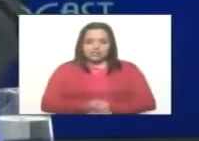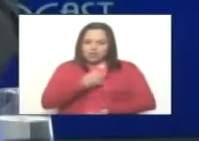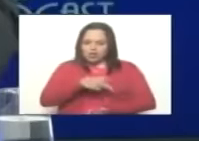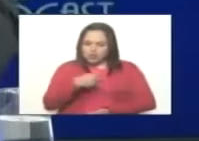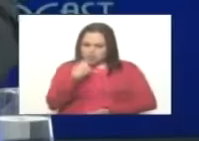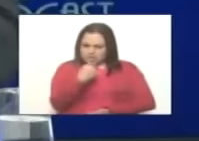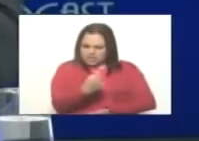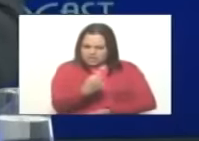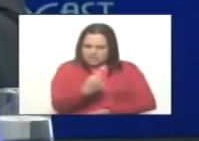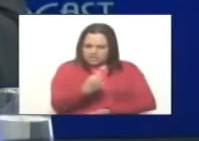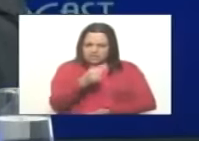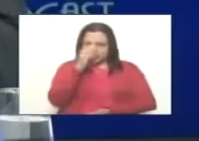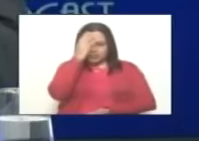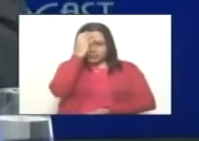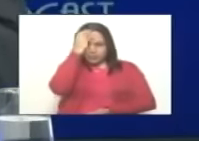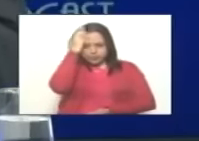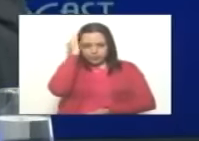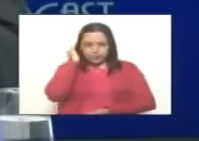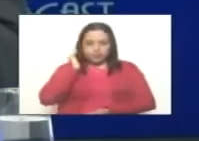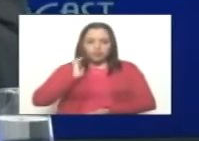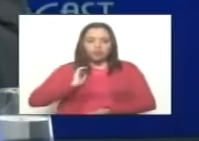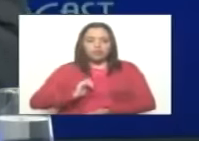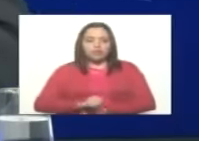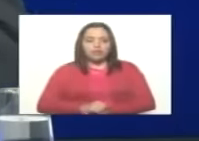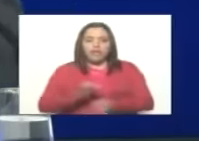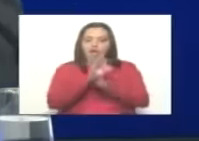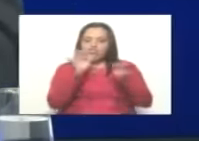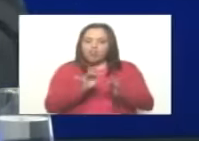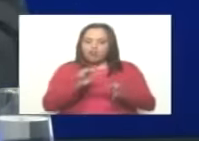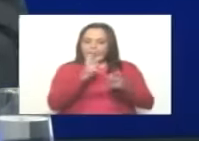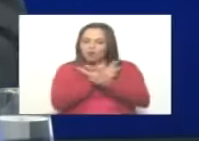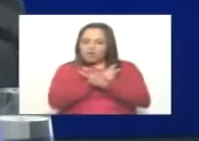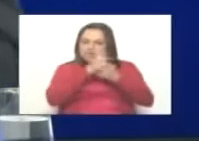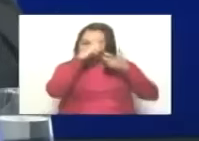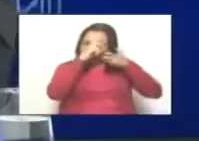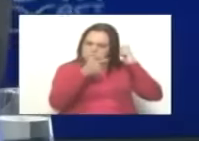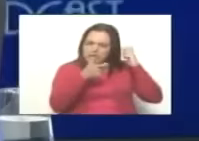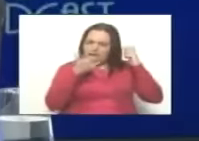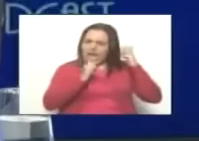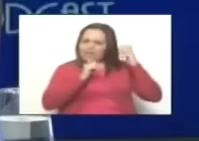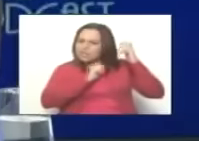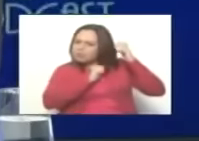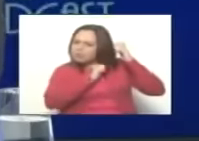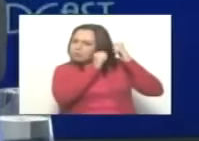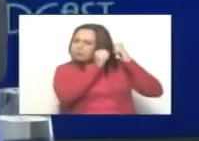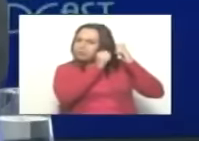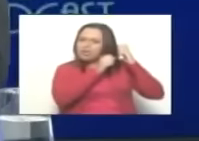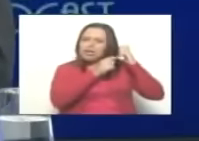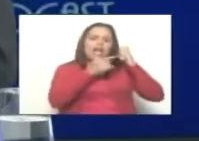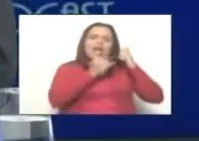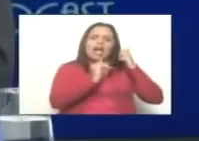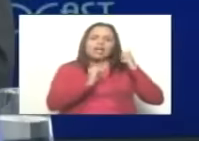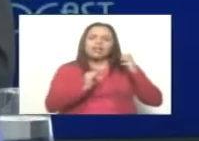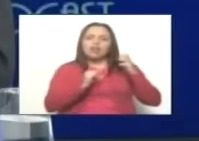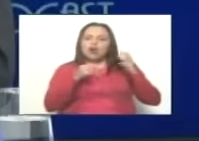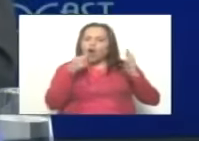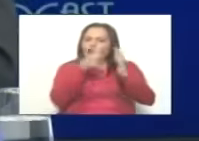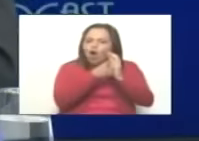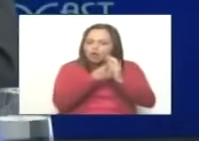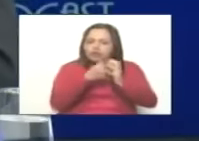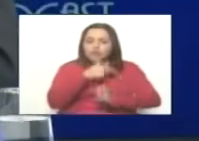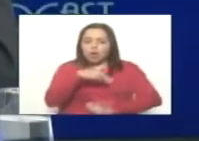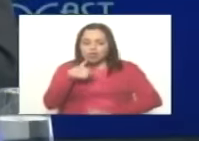por la tipología de la fractura, era de adentro hacia afuera, es decir, había sido golpeado,